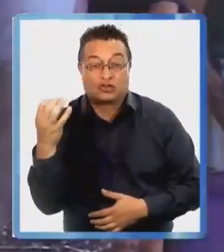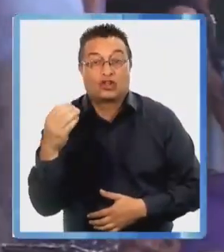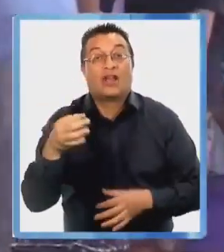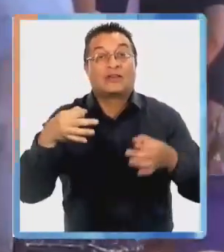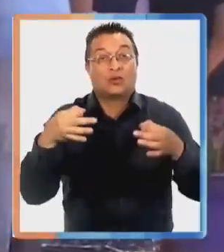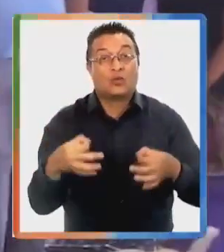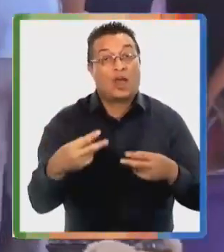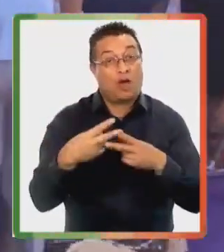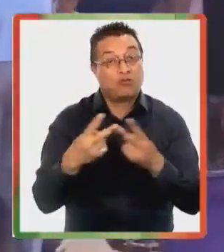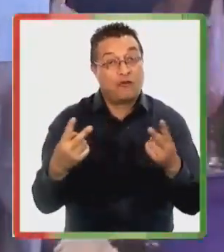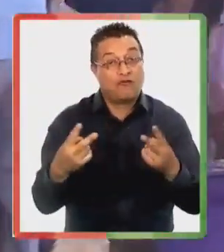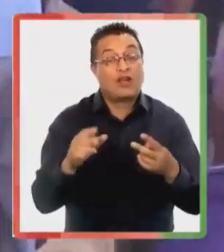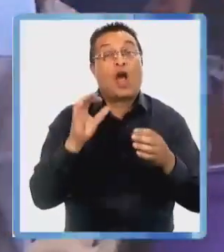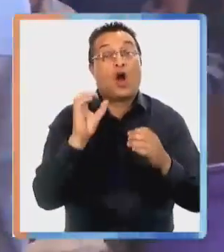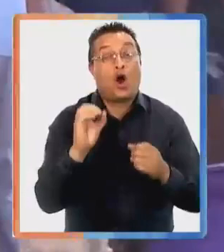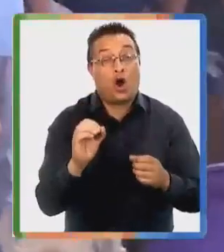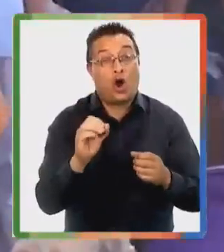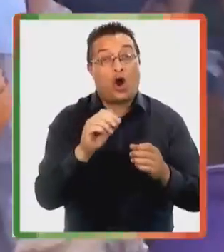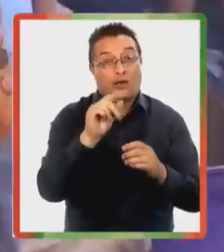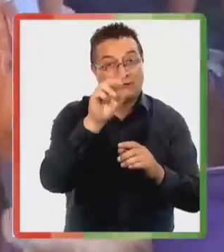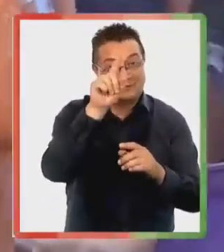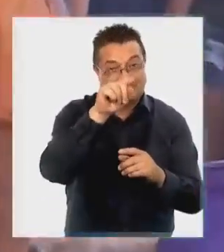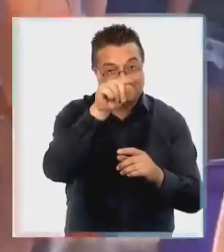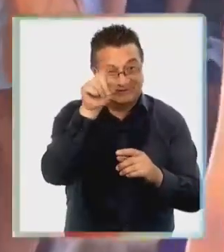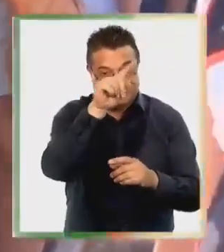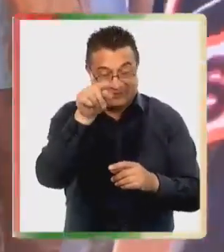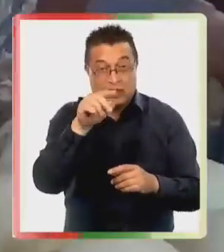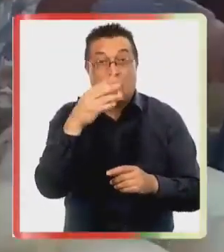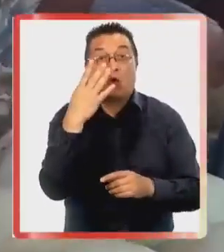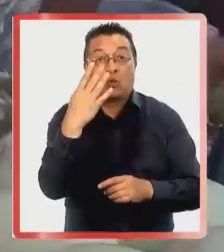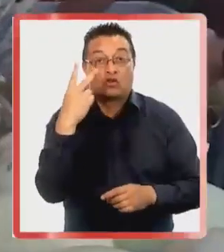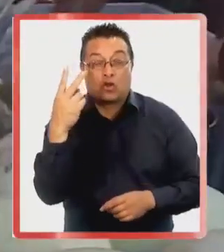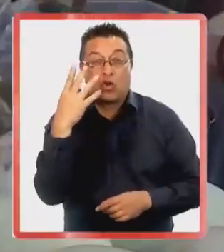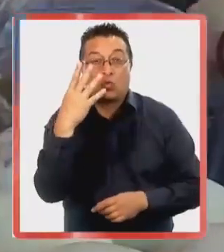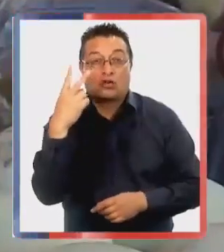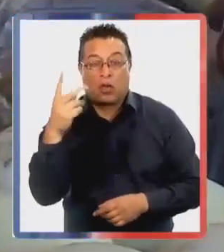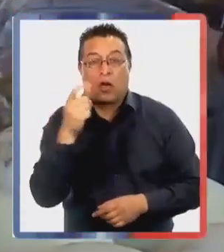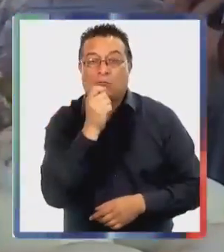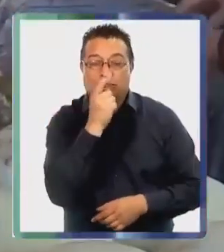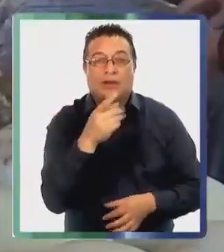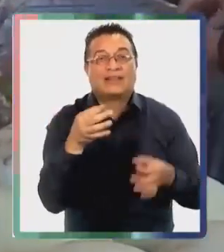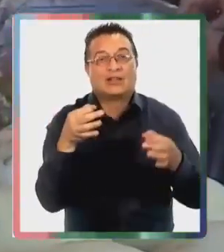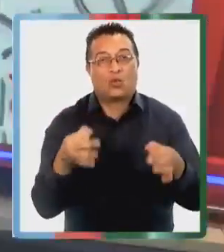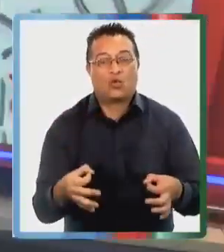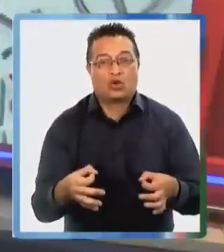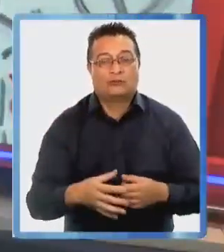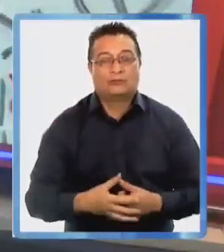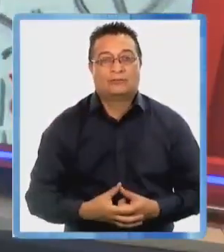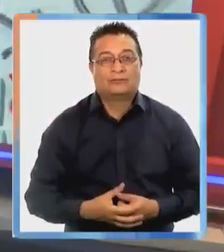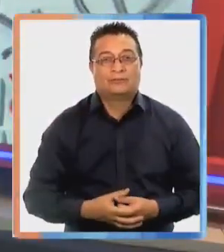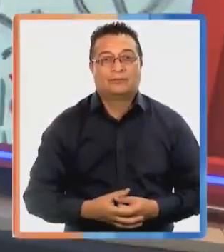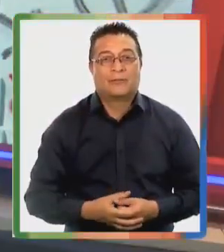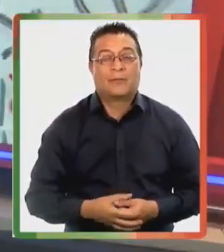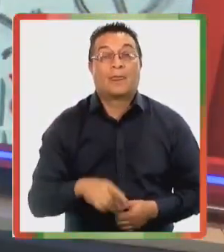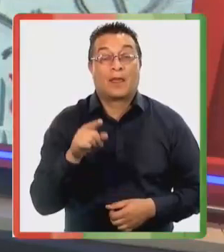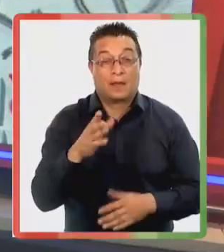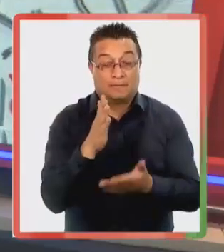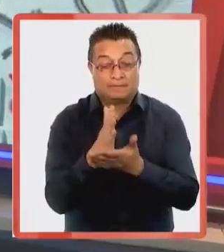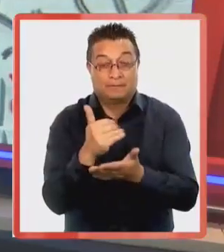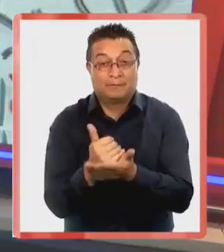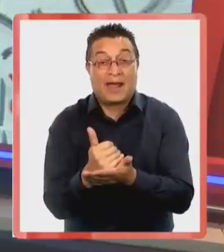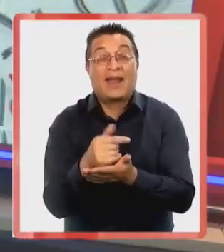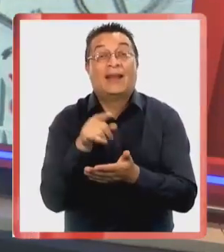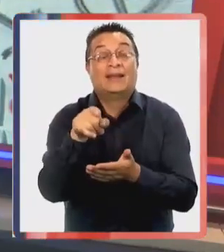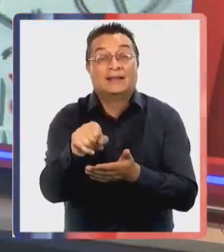800-204-400 de Seguridad Pública o asterisco 4242 de Denuncia Seguro. El plan de hermoseamiento